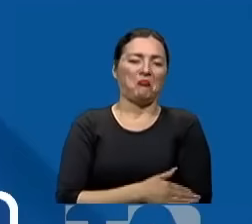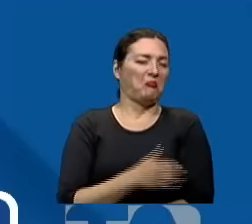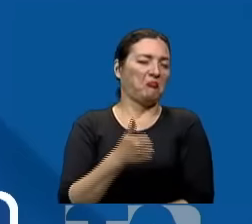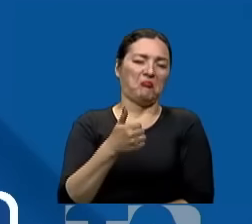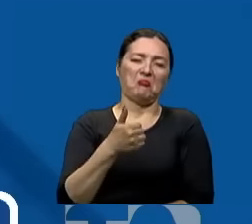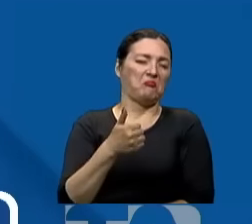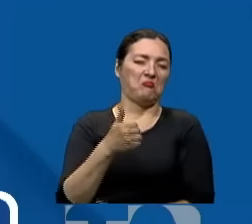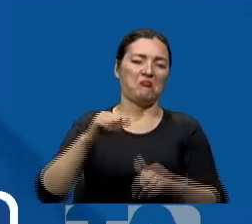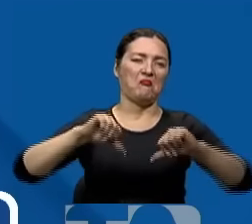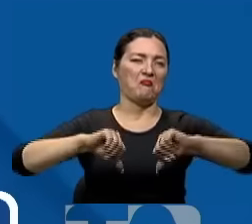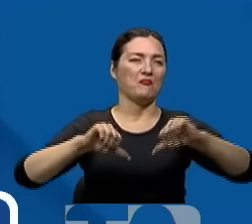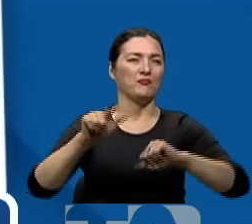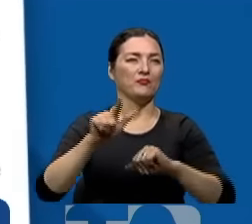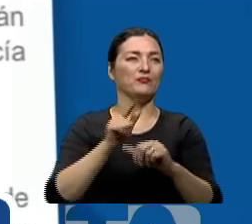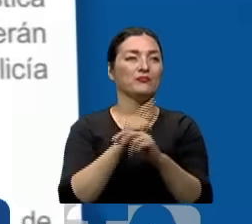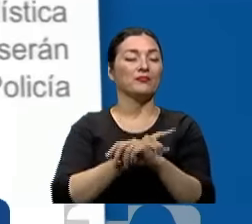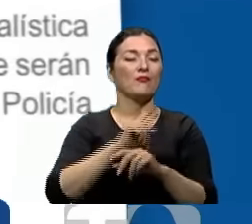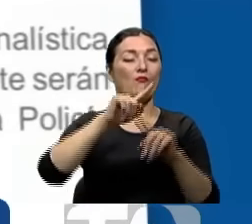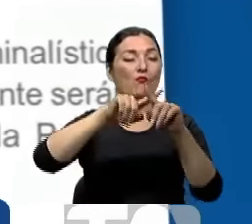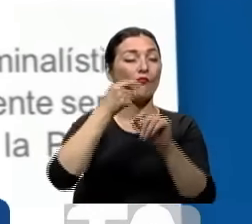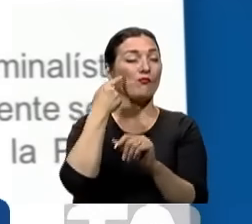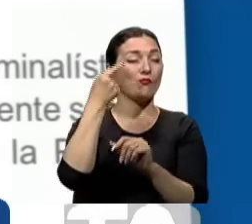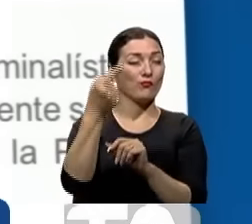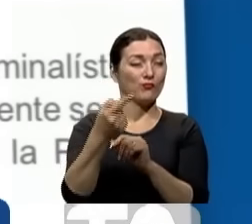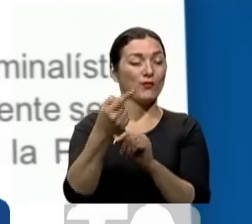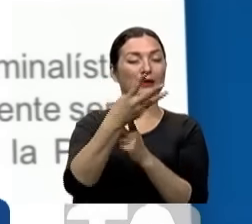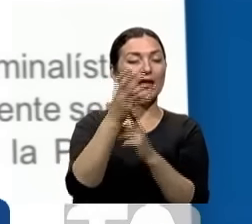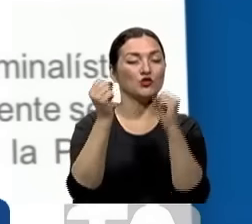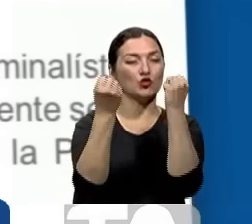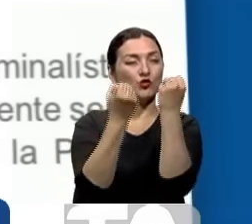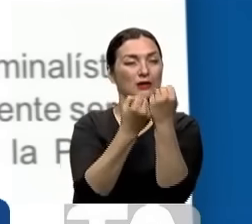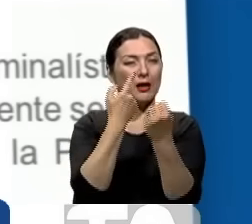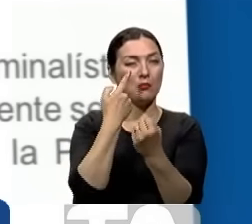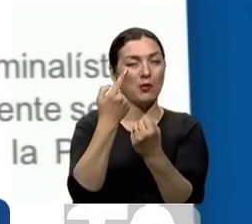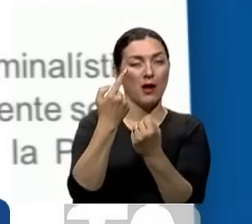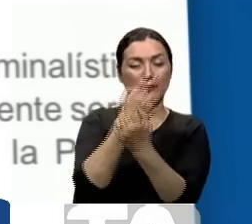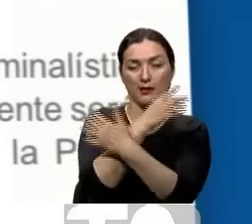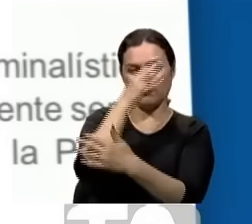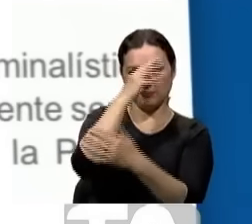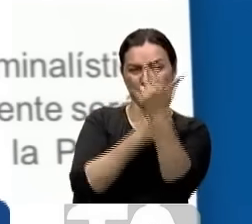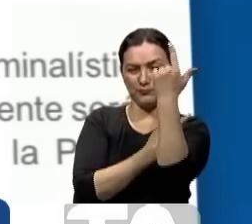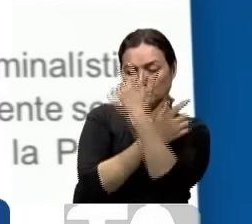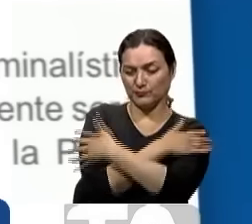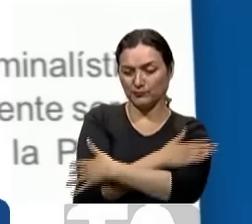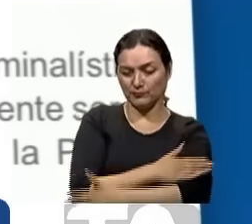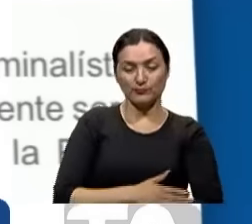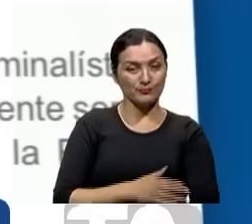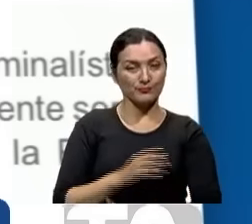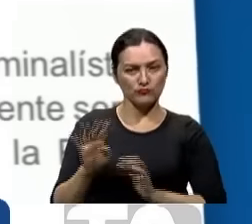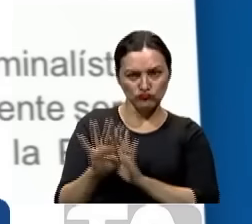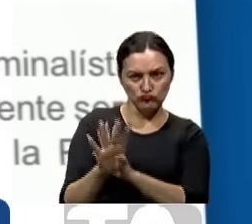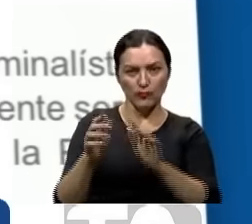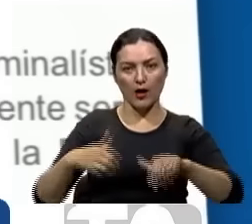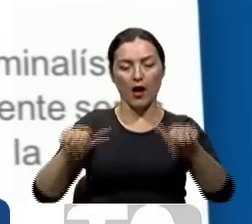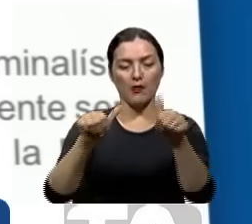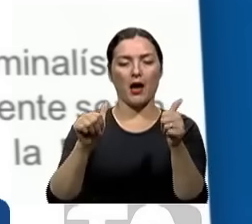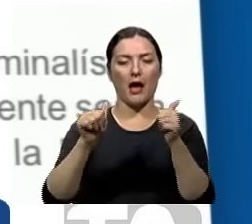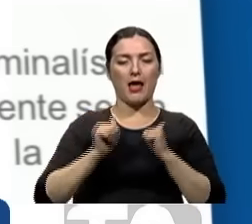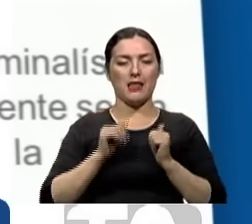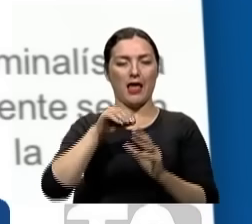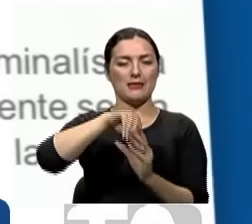Y en su cuenta X efectivamente confirman que se realizó la revisión de pertenencias al personal militar que se encontraba en el área de descanso dentro